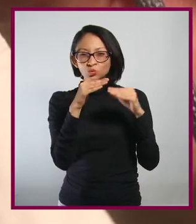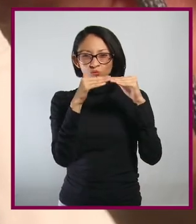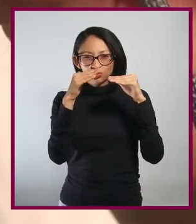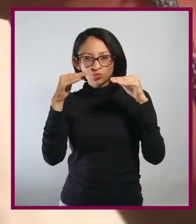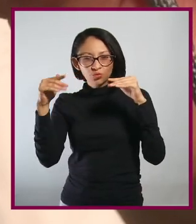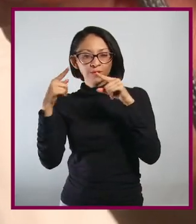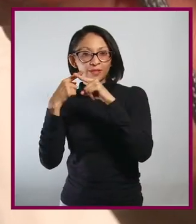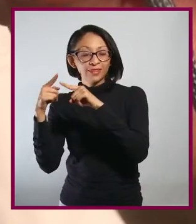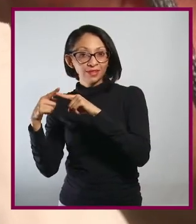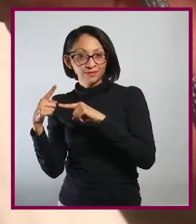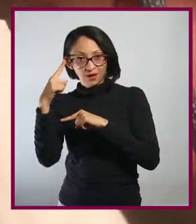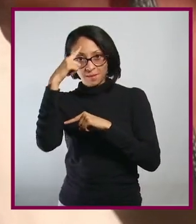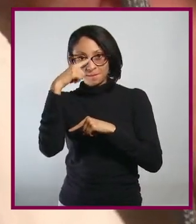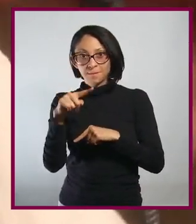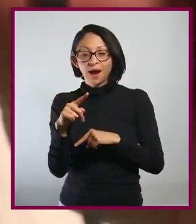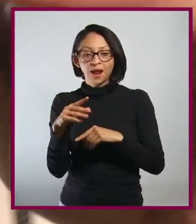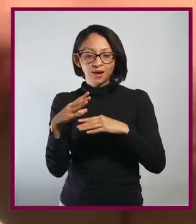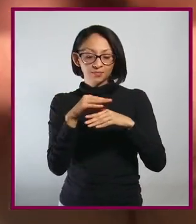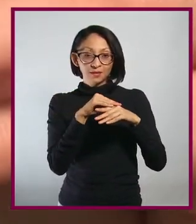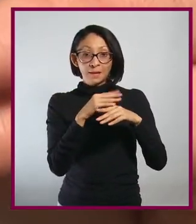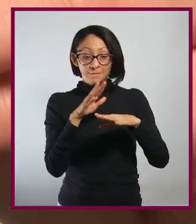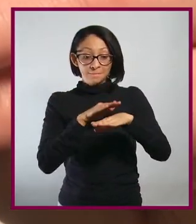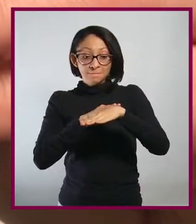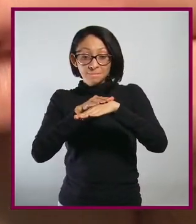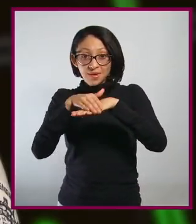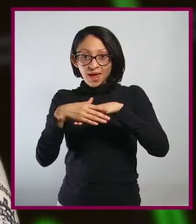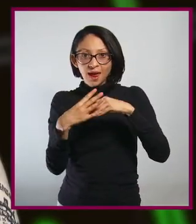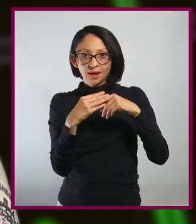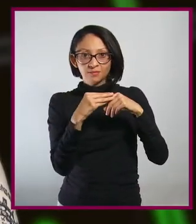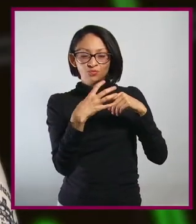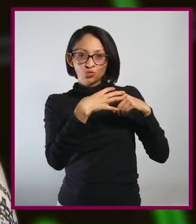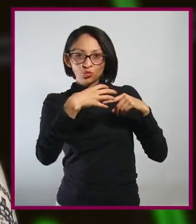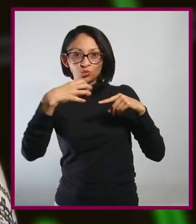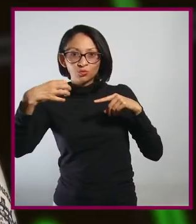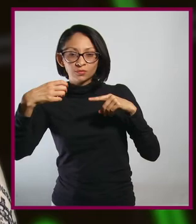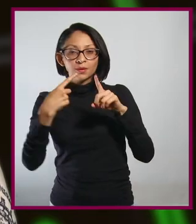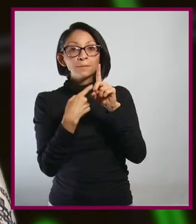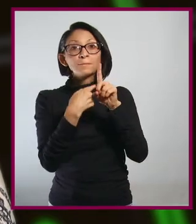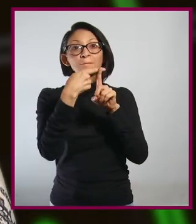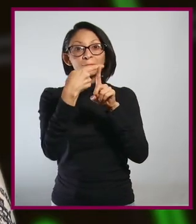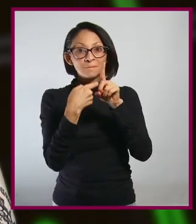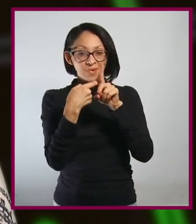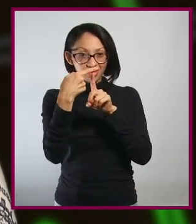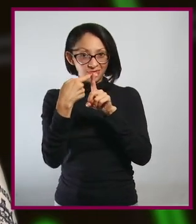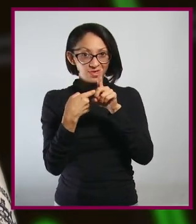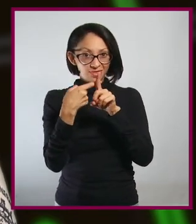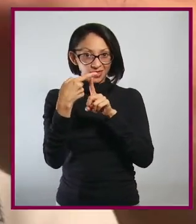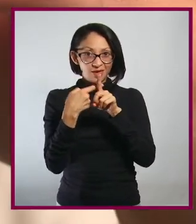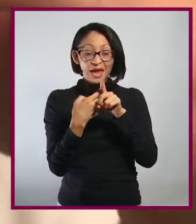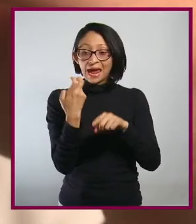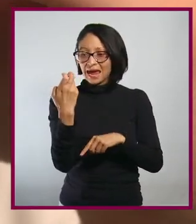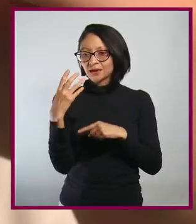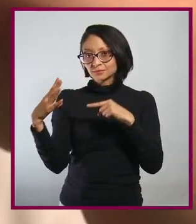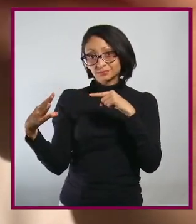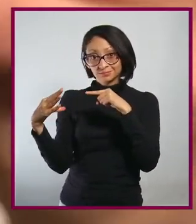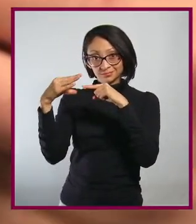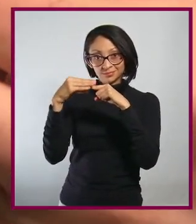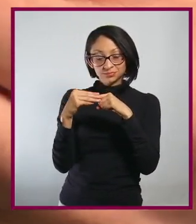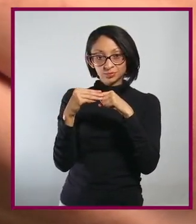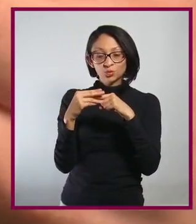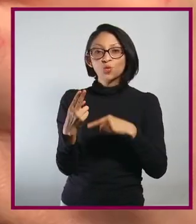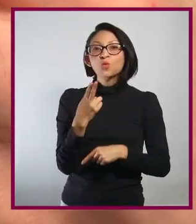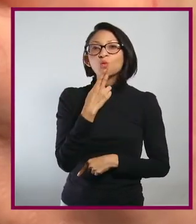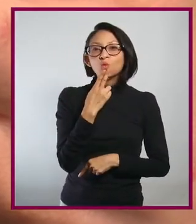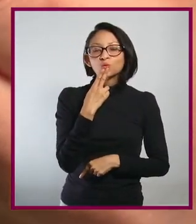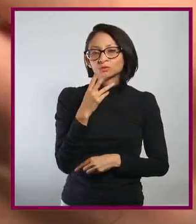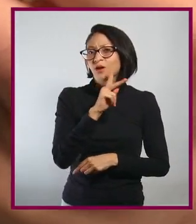onda, la cual se transmite a través de la piel y es medida por un fotodetector. Este dispositivo